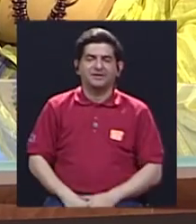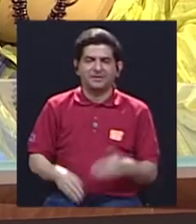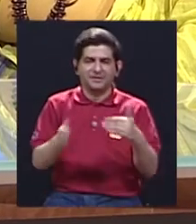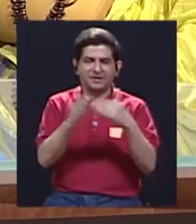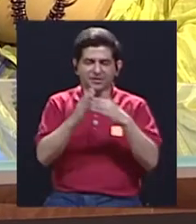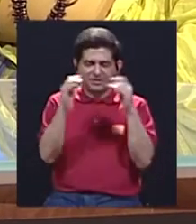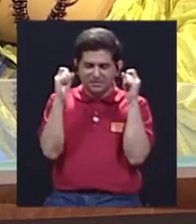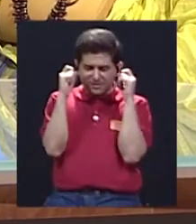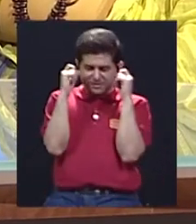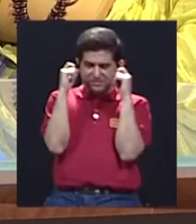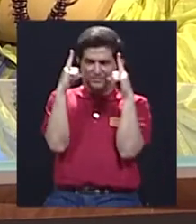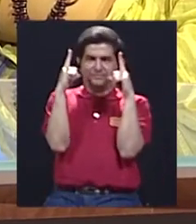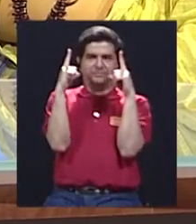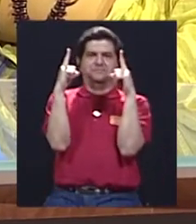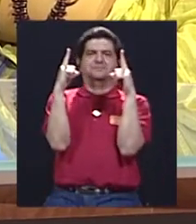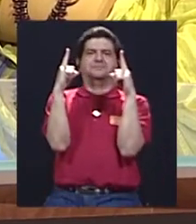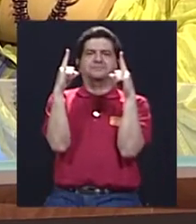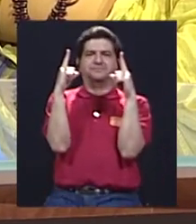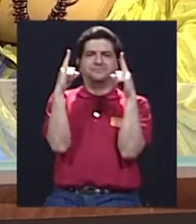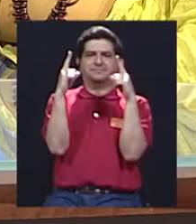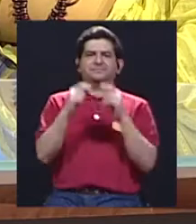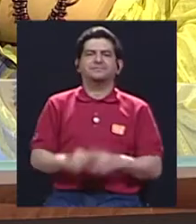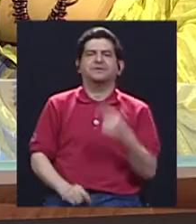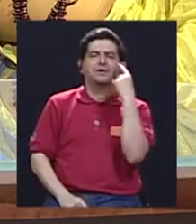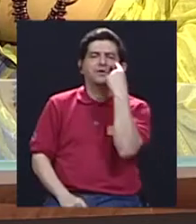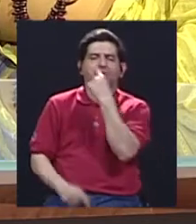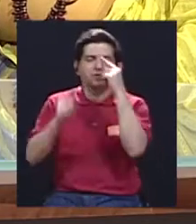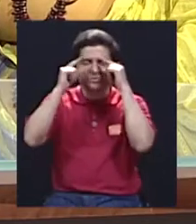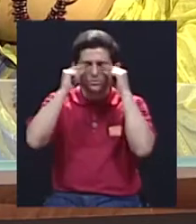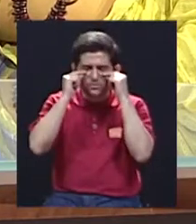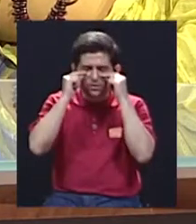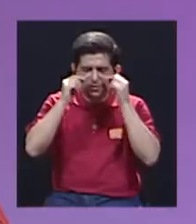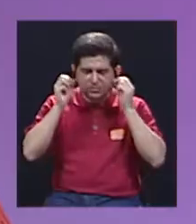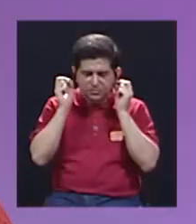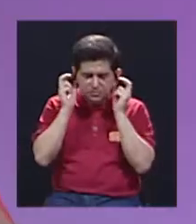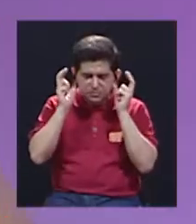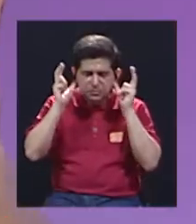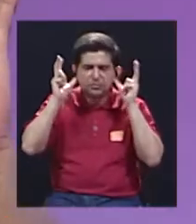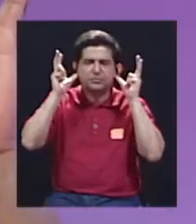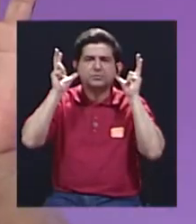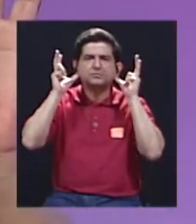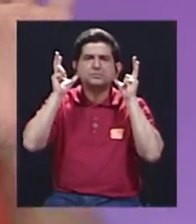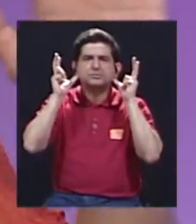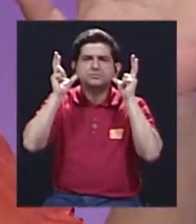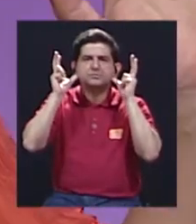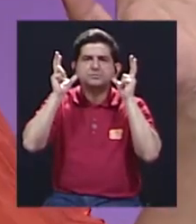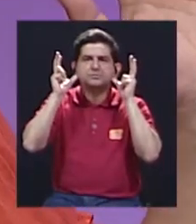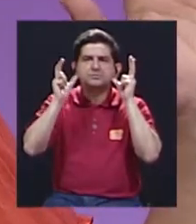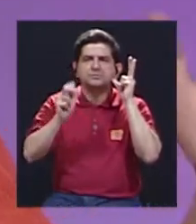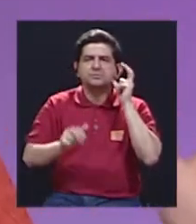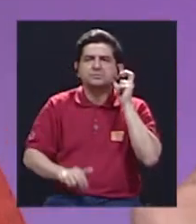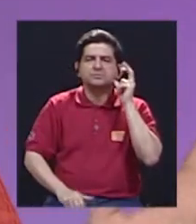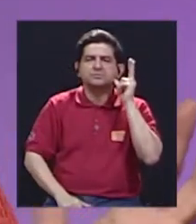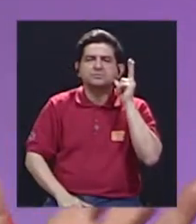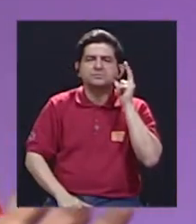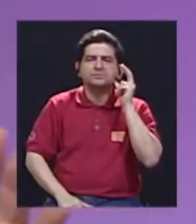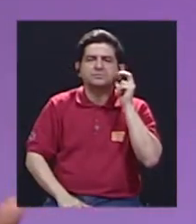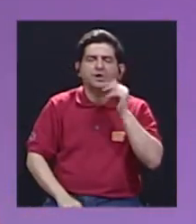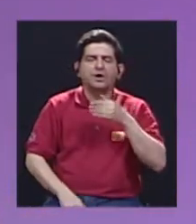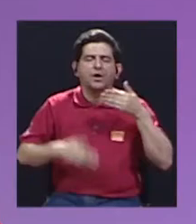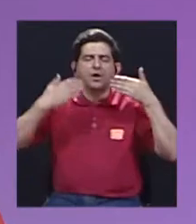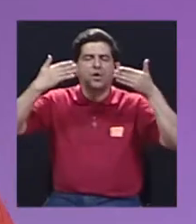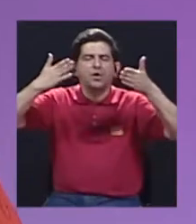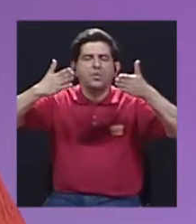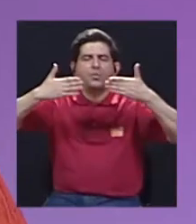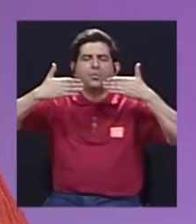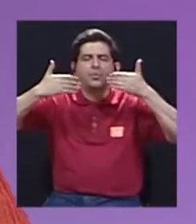a despertar con los ojos cerrados y los oídos abiertos y escuchó el sonido del viento